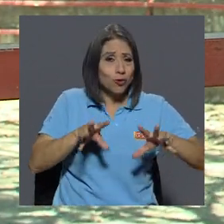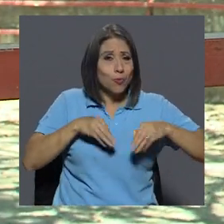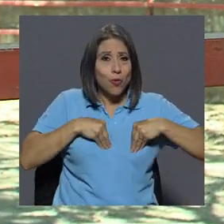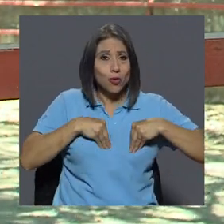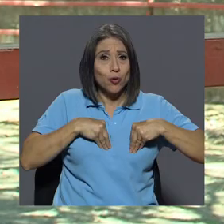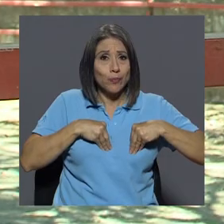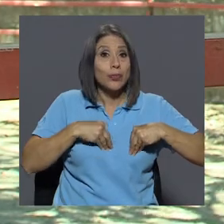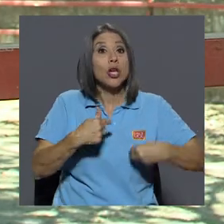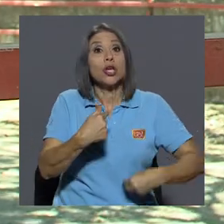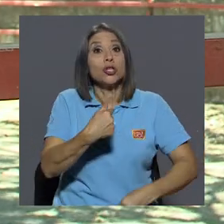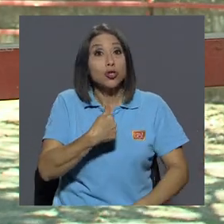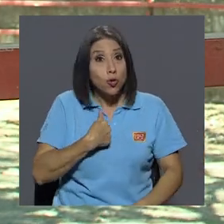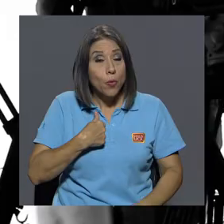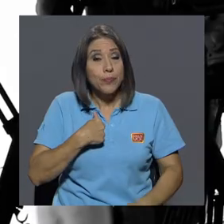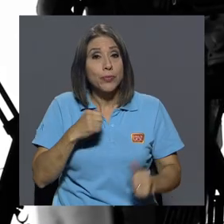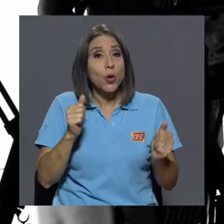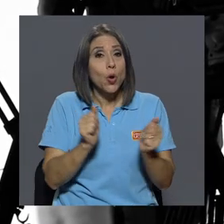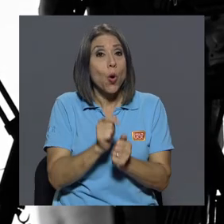patrón,